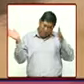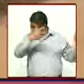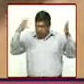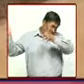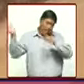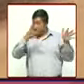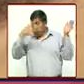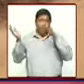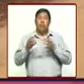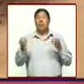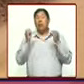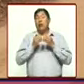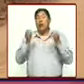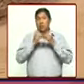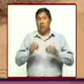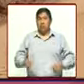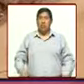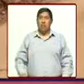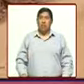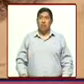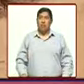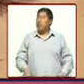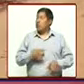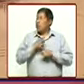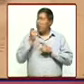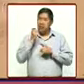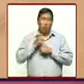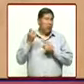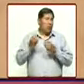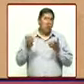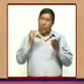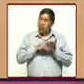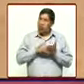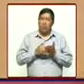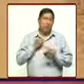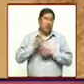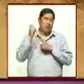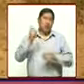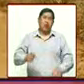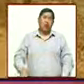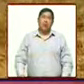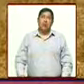Actualmente estamos entre los 50 y 60. Cambiando repetidamente de dirección. Eso es lo que hace peligro.